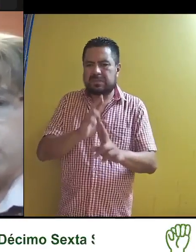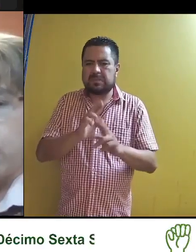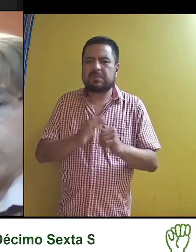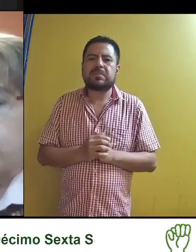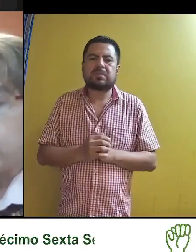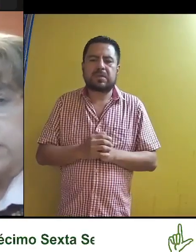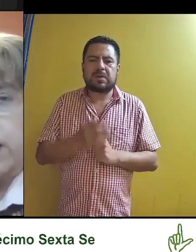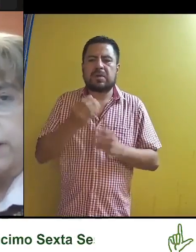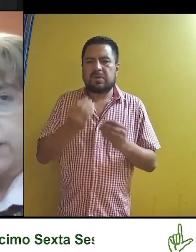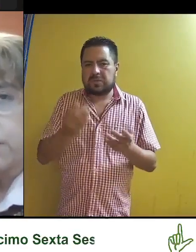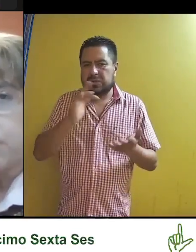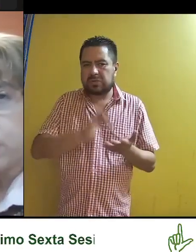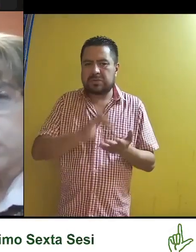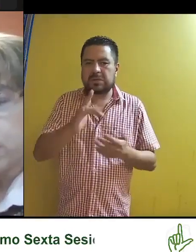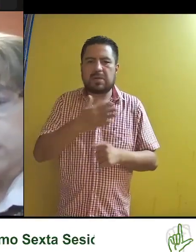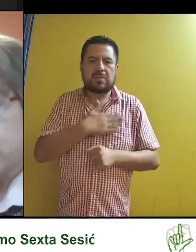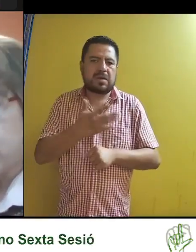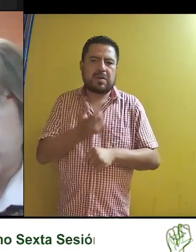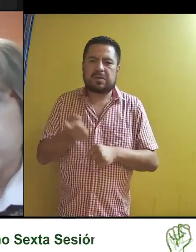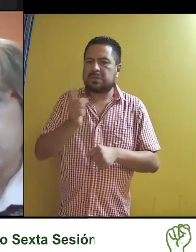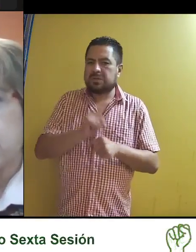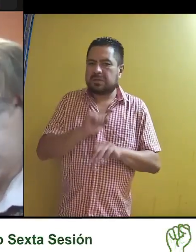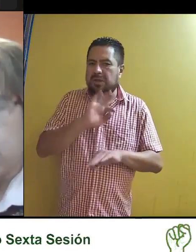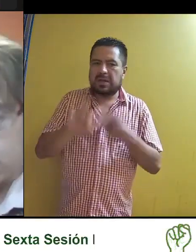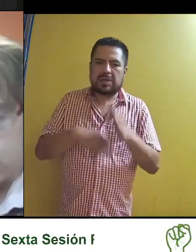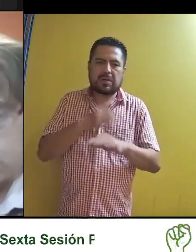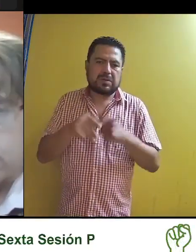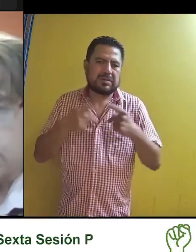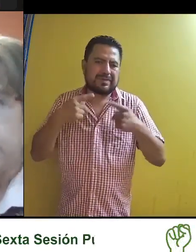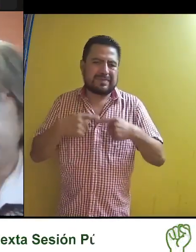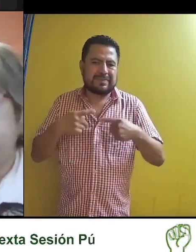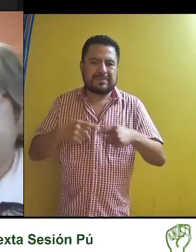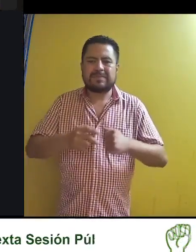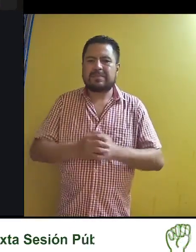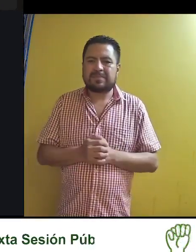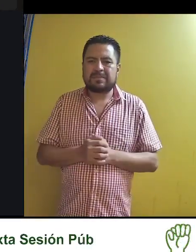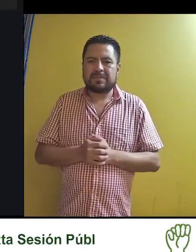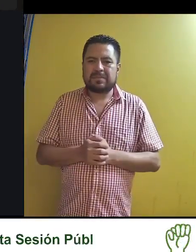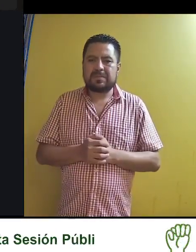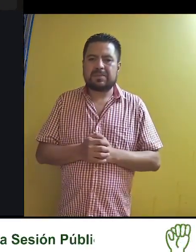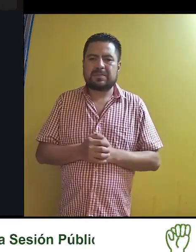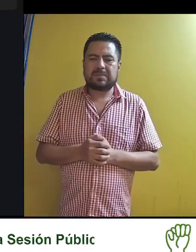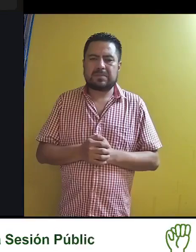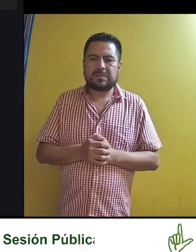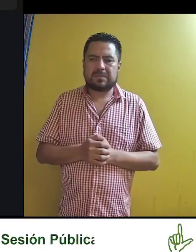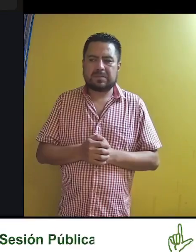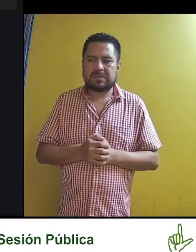Muchas gracias. Buenos días a todas y todos. Buenos días.